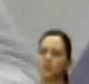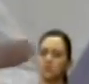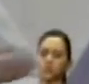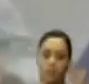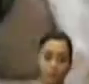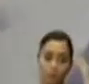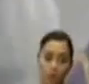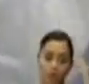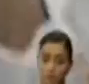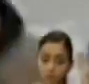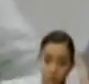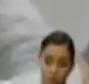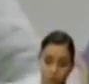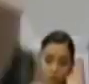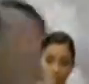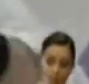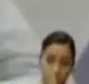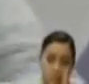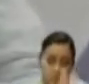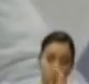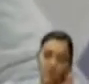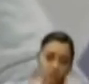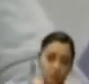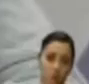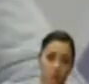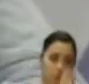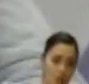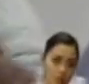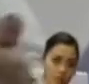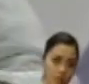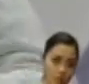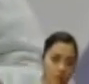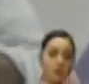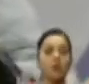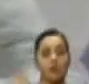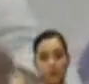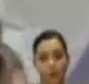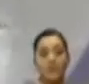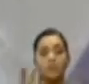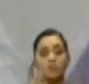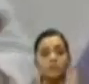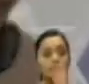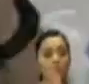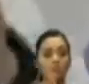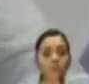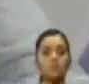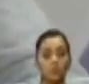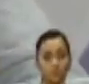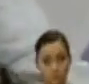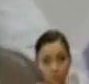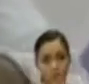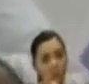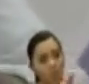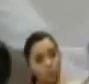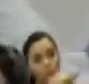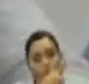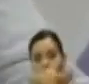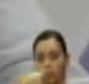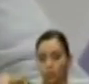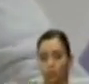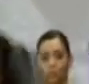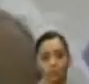primero hay que tomar decisiones y luego viene lo técnico. Y con ese criterio, la política educativa también es técnica. Entonces hagamos autónomo al Ministerio de Educación, pues es un